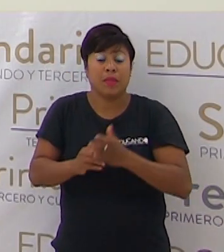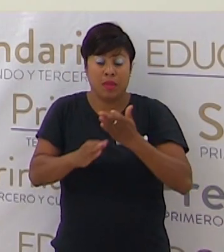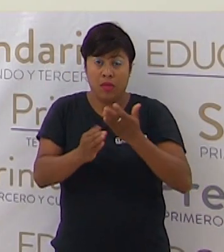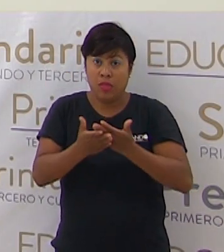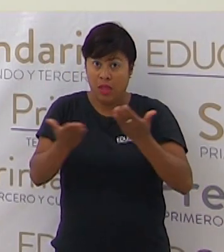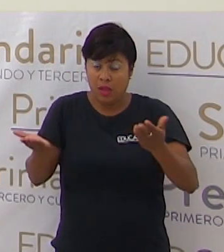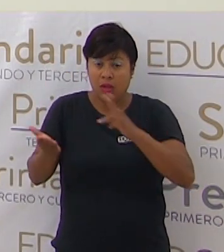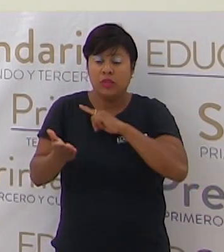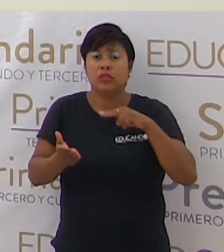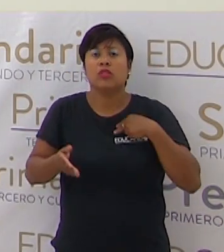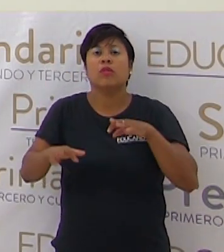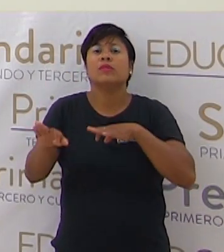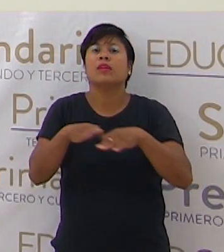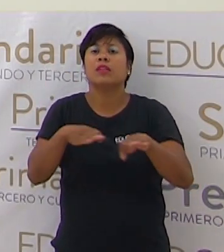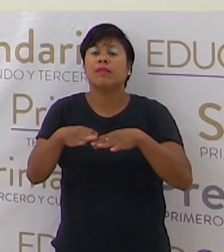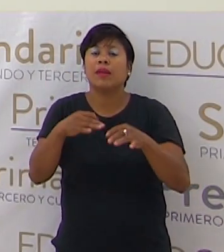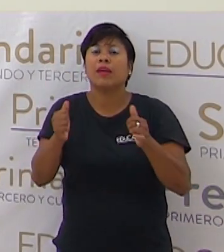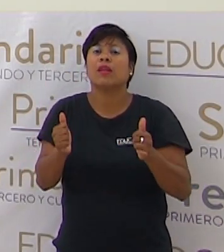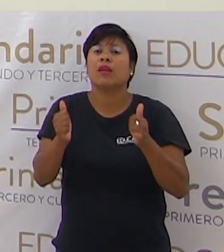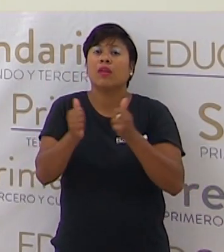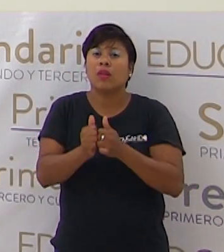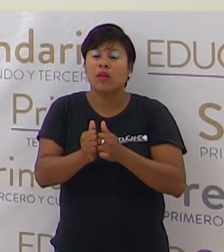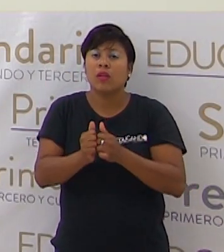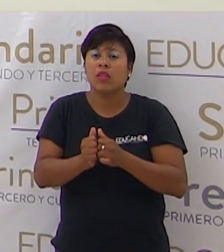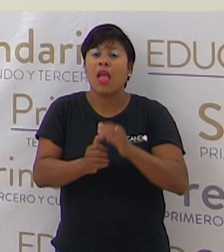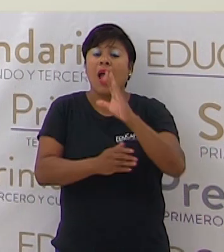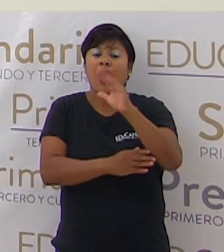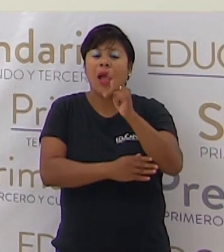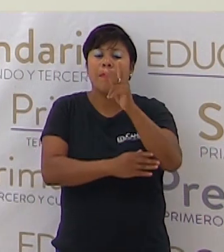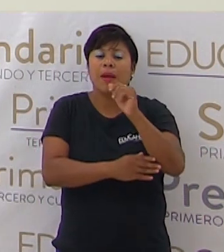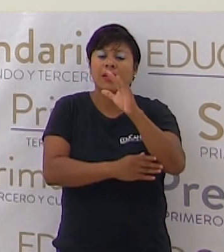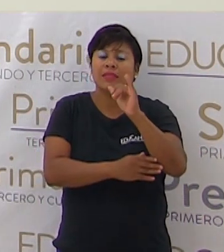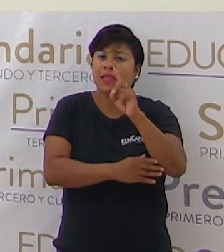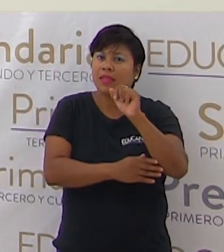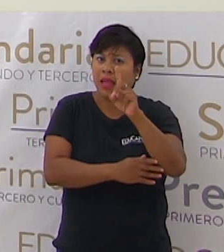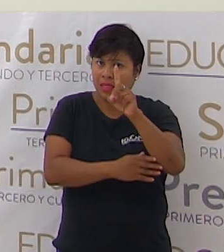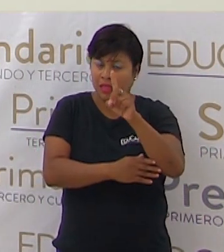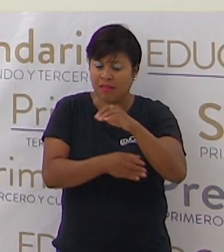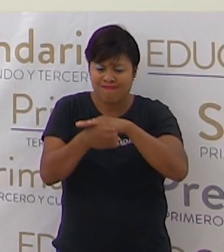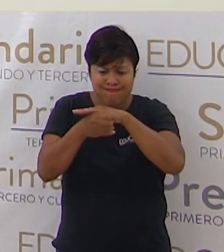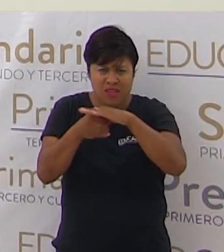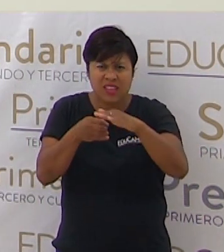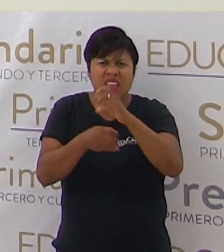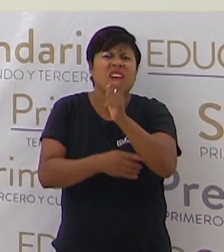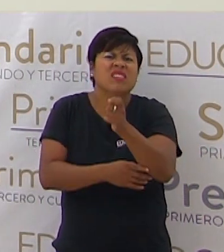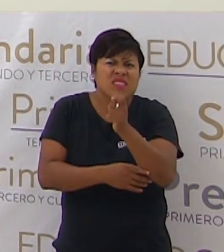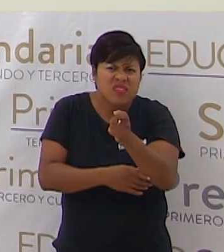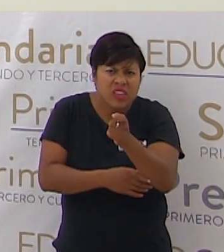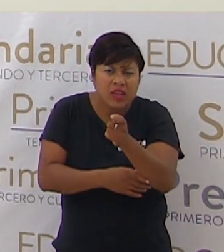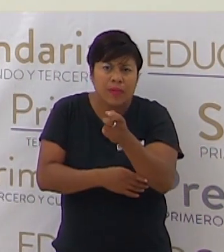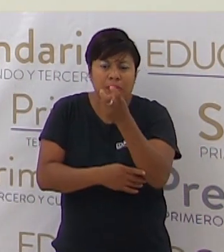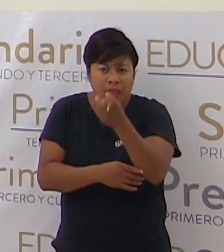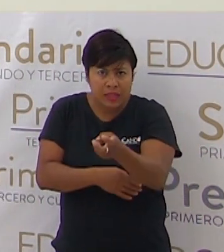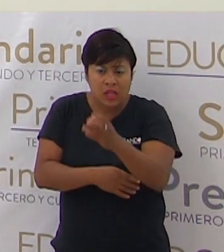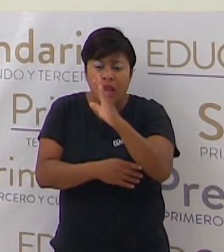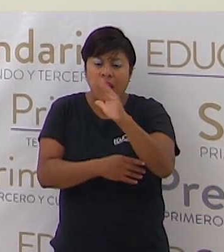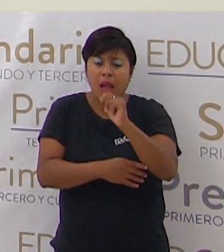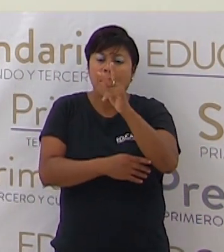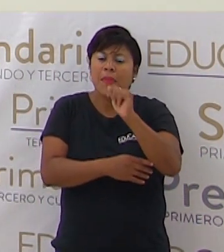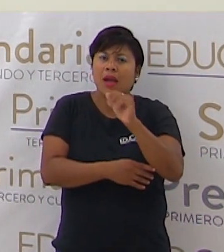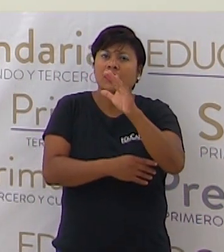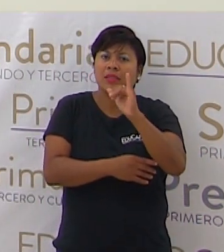esta ocasión vamos a trabajar con capacidad, ¿sí? ¿Qué significa ese término